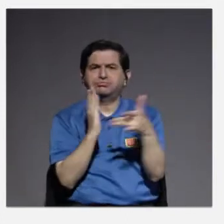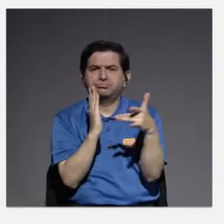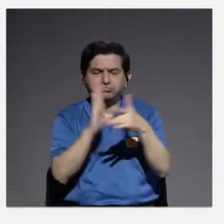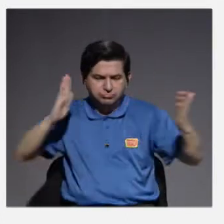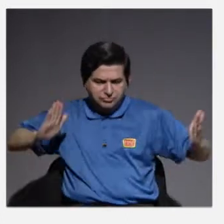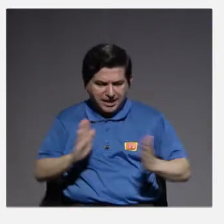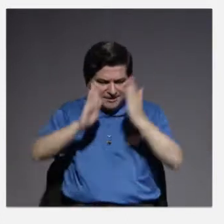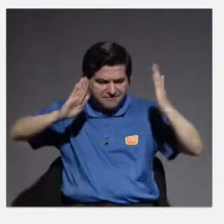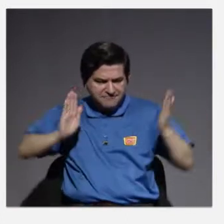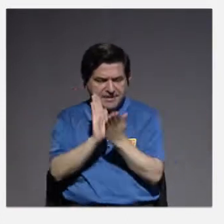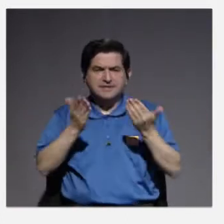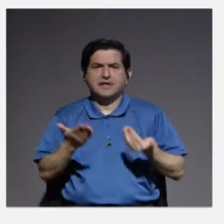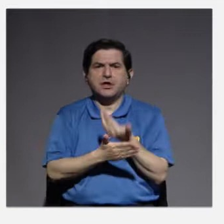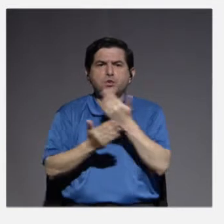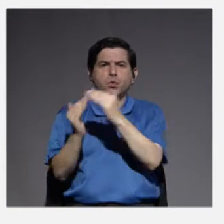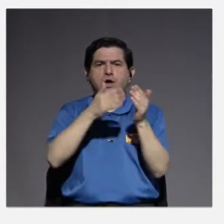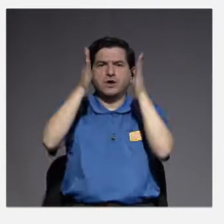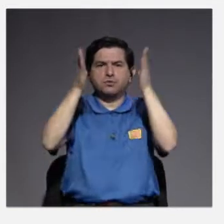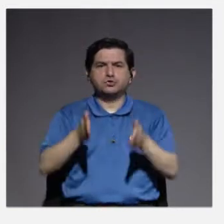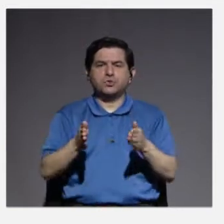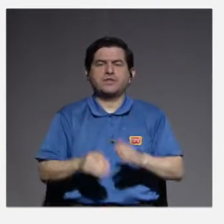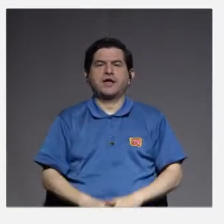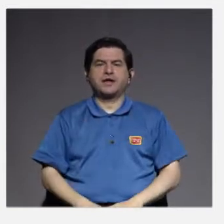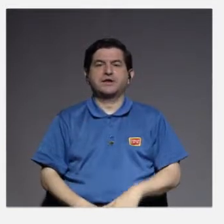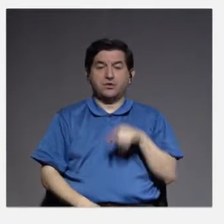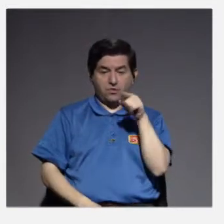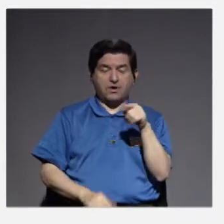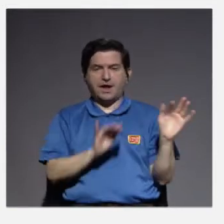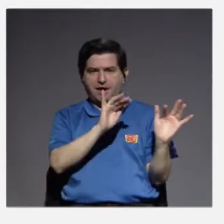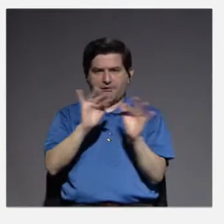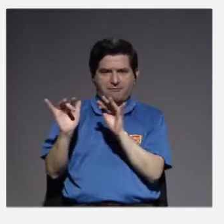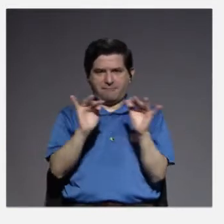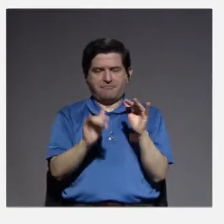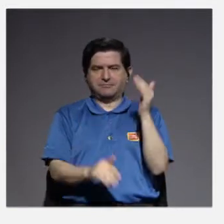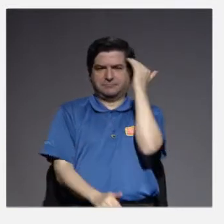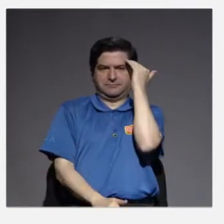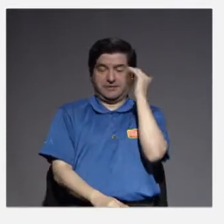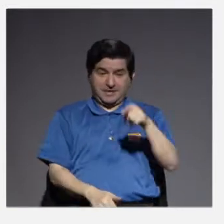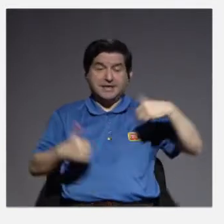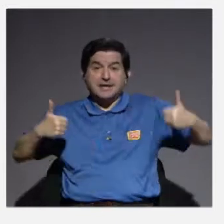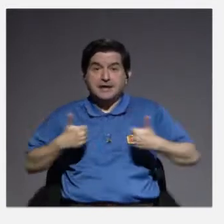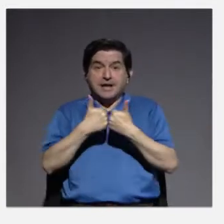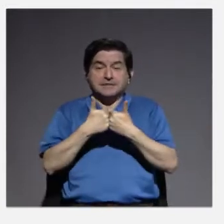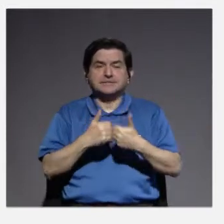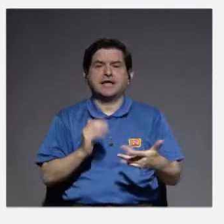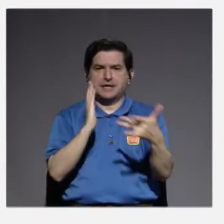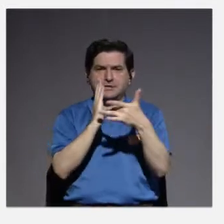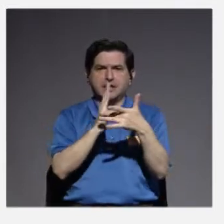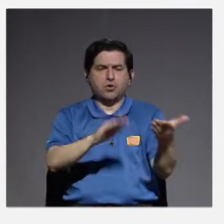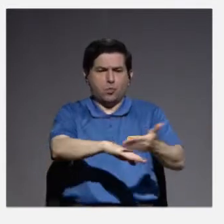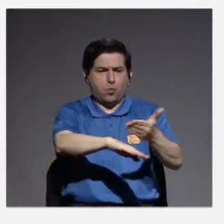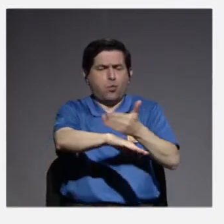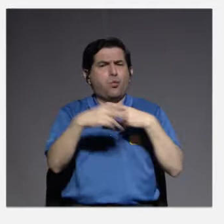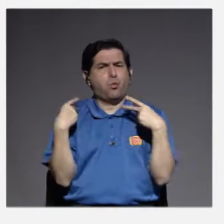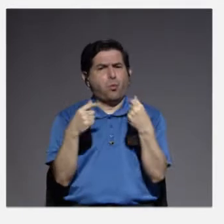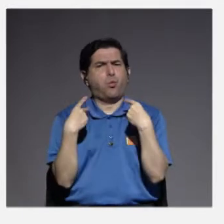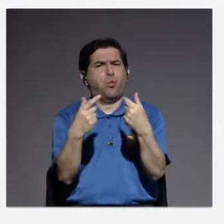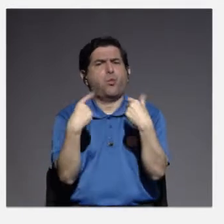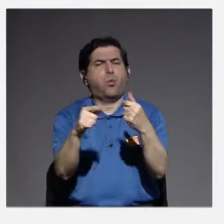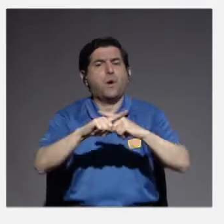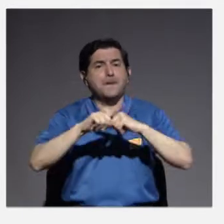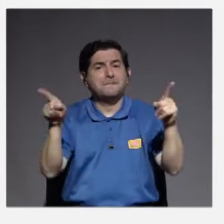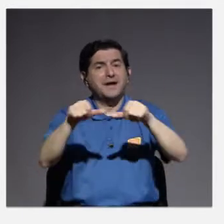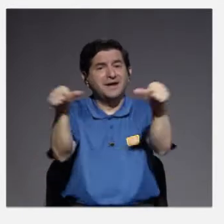enfrentar a este nuevo ciudadano digital. Y en este sentido, ese es el reto. La tecnología avanza de manera acelerada, pero el